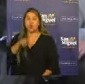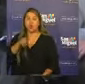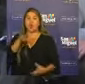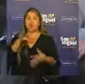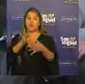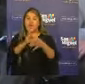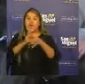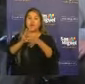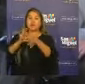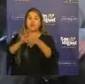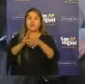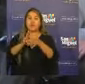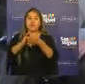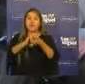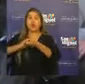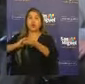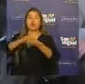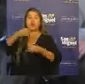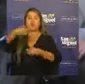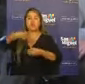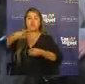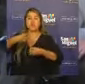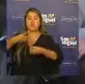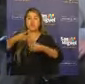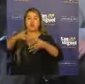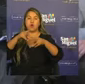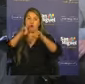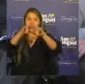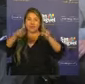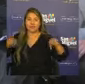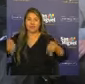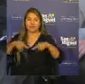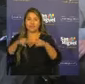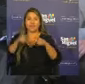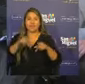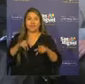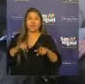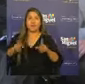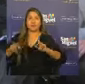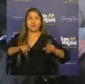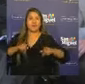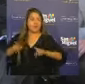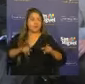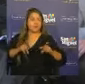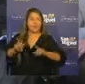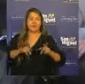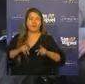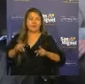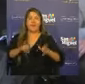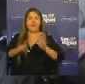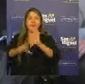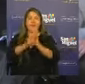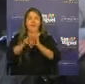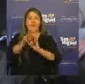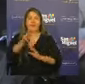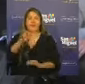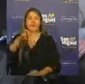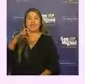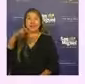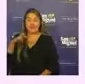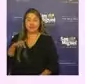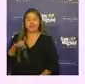Municipios por el Reciclaje, y en conjunto con Resimple, que es el gestor de la ley REP